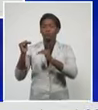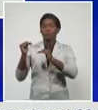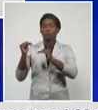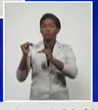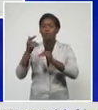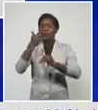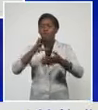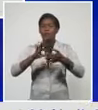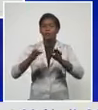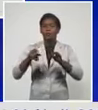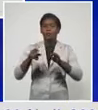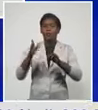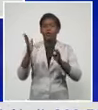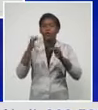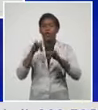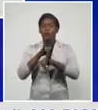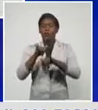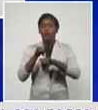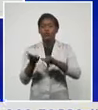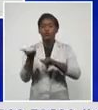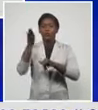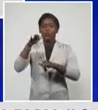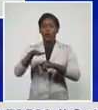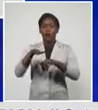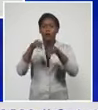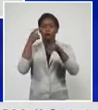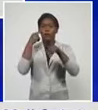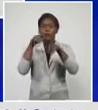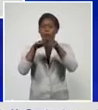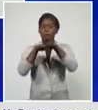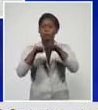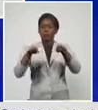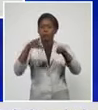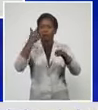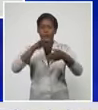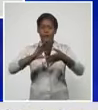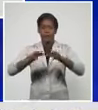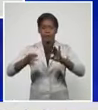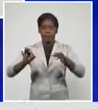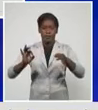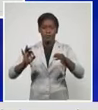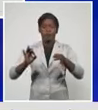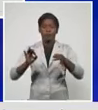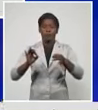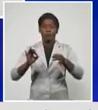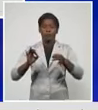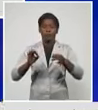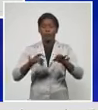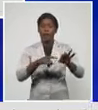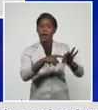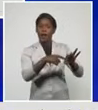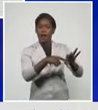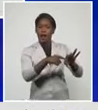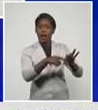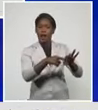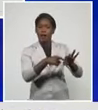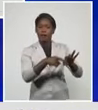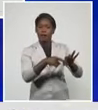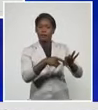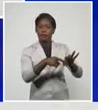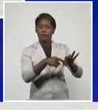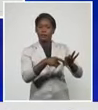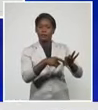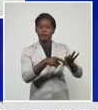un incremento ni una reducción importante. Después el municipio especial Isla de la Juventud, que se aprecia